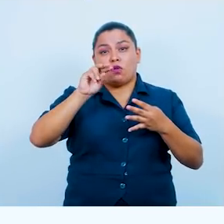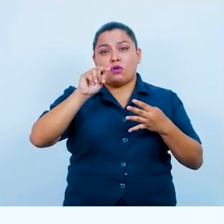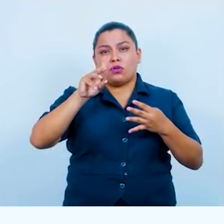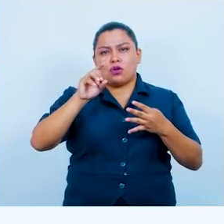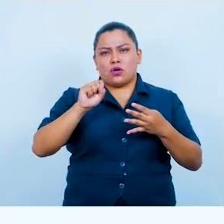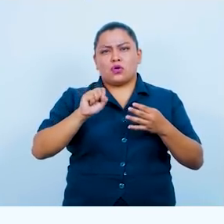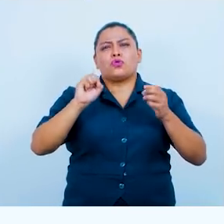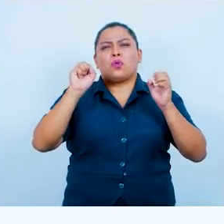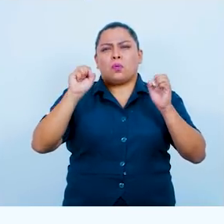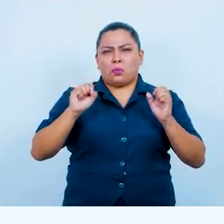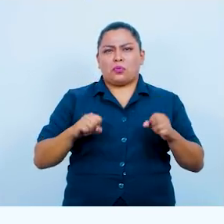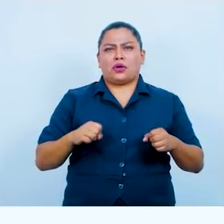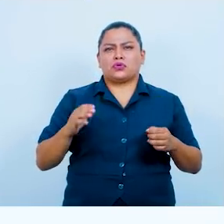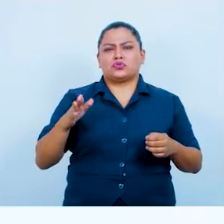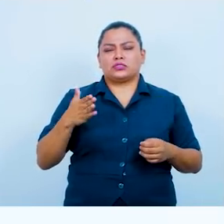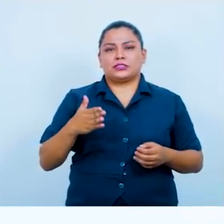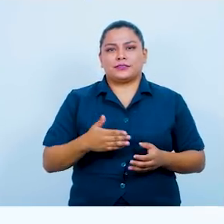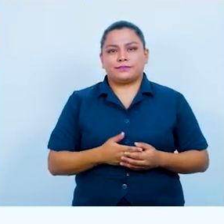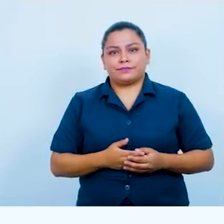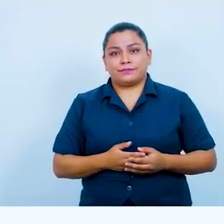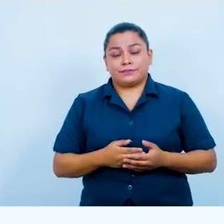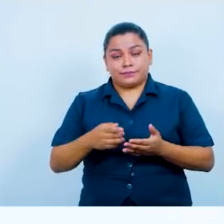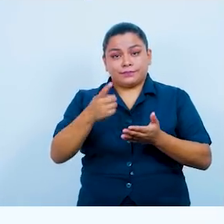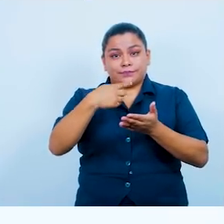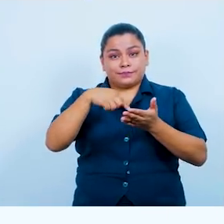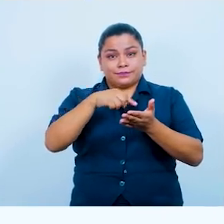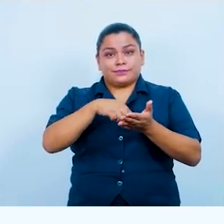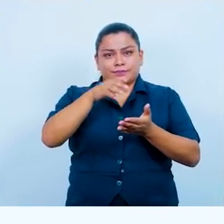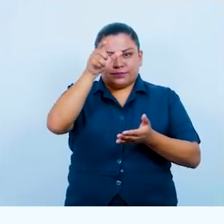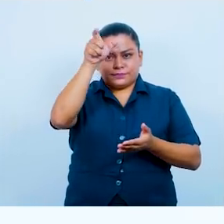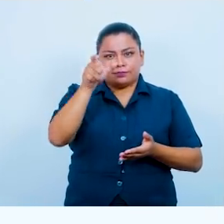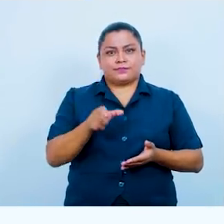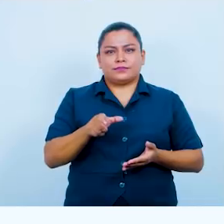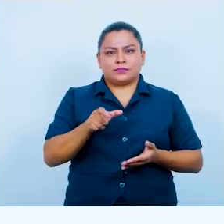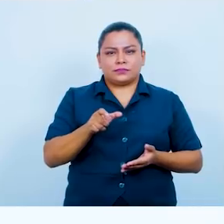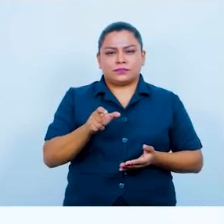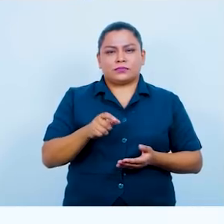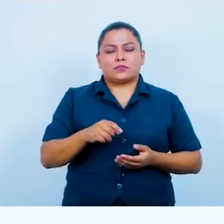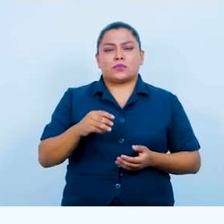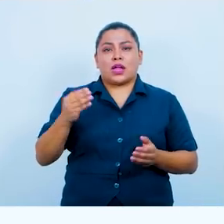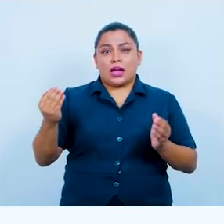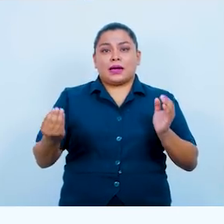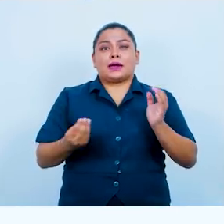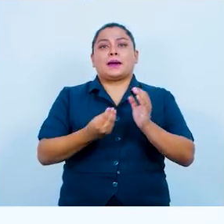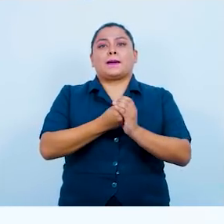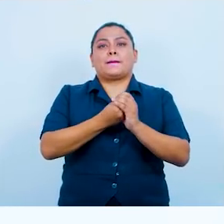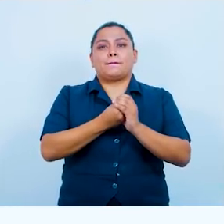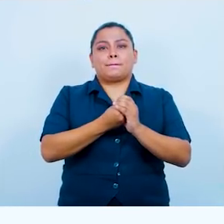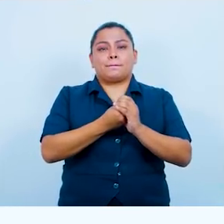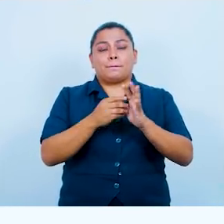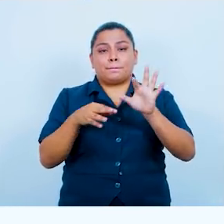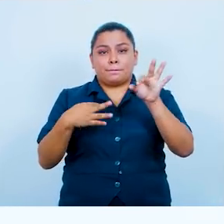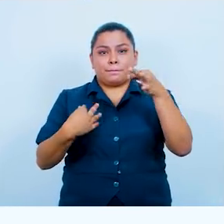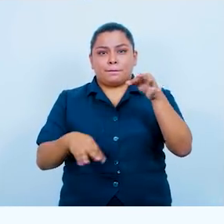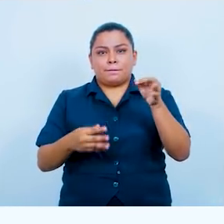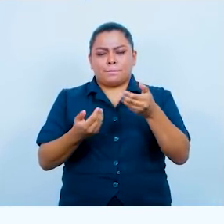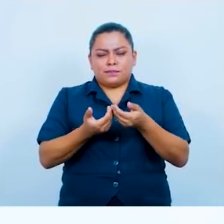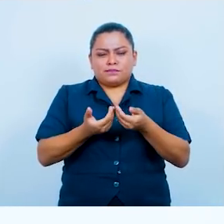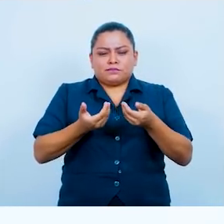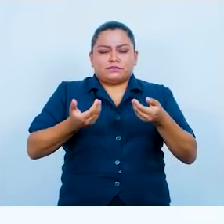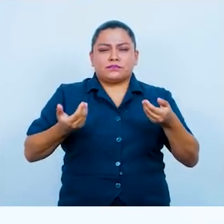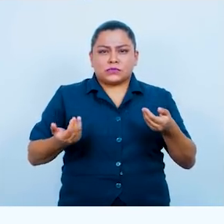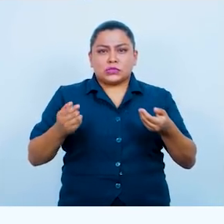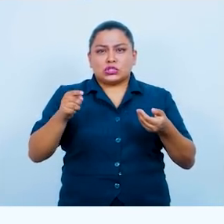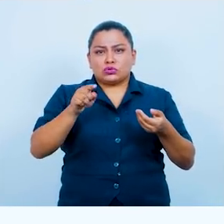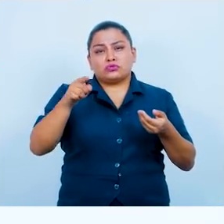el lienzo principal. Al centro se encuentra la opción para agregar páginas, que puede servir para dividir el